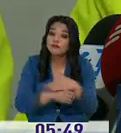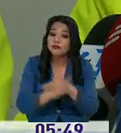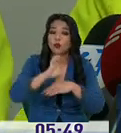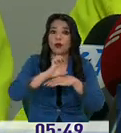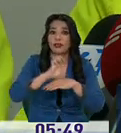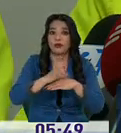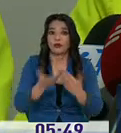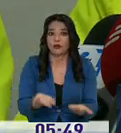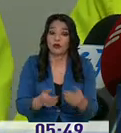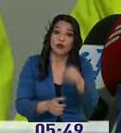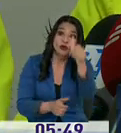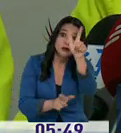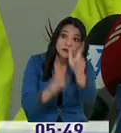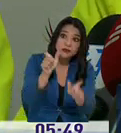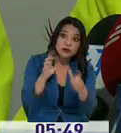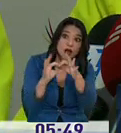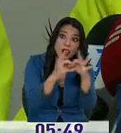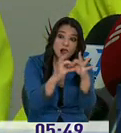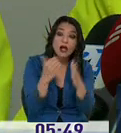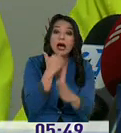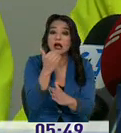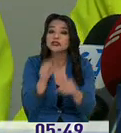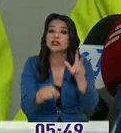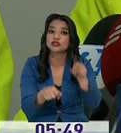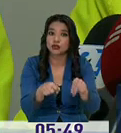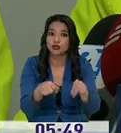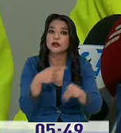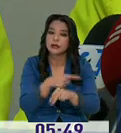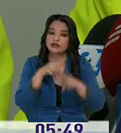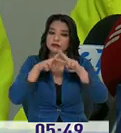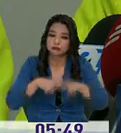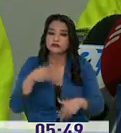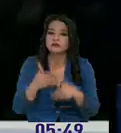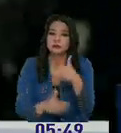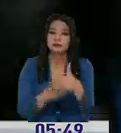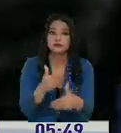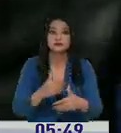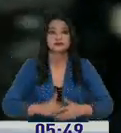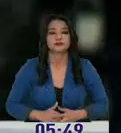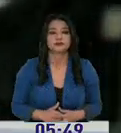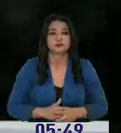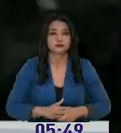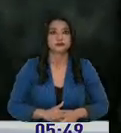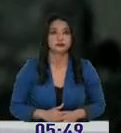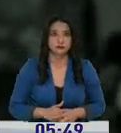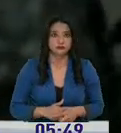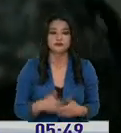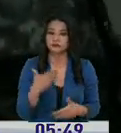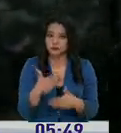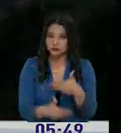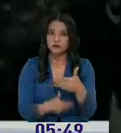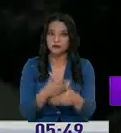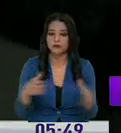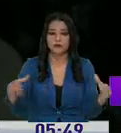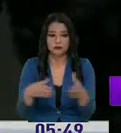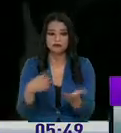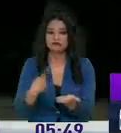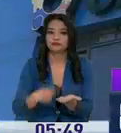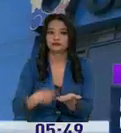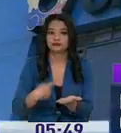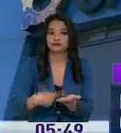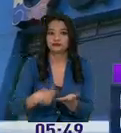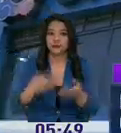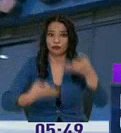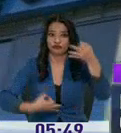relaciones tiene con otras personas y eso está en proceso siguiendo con el procedimiento tras la audiencia de formulación de cargos